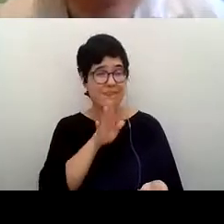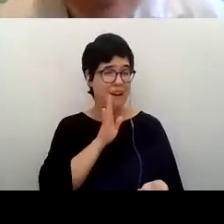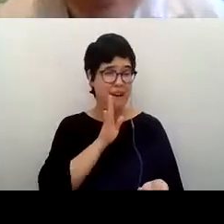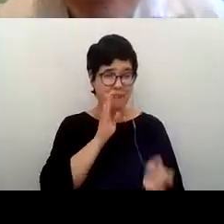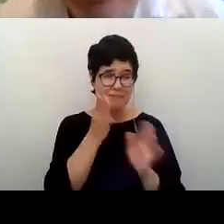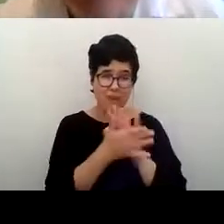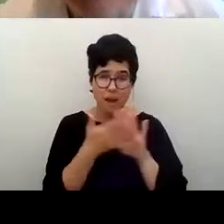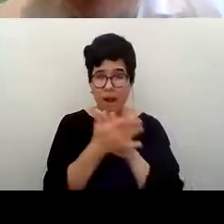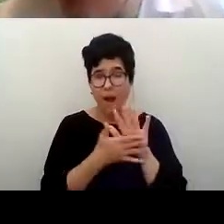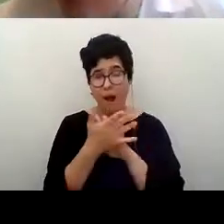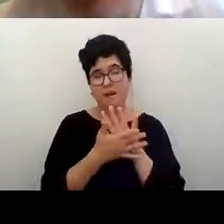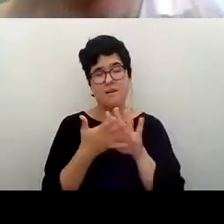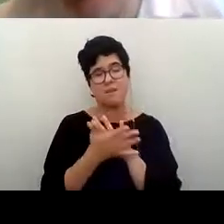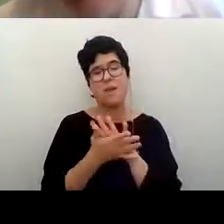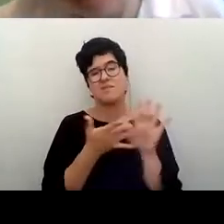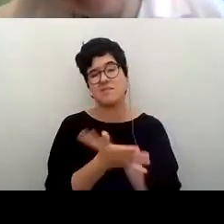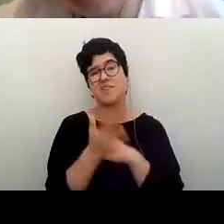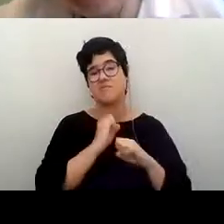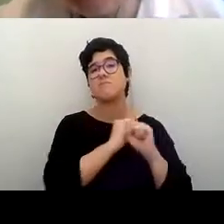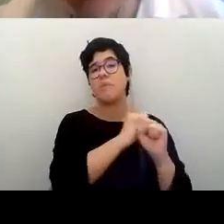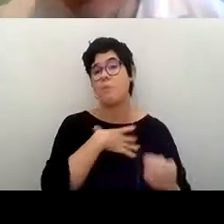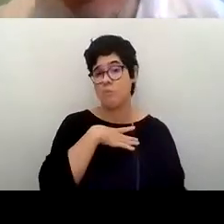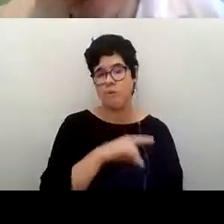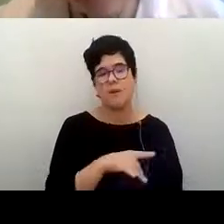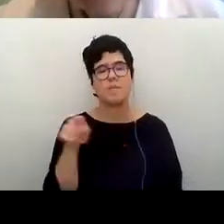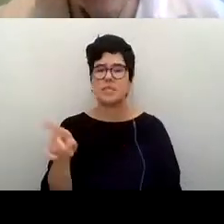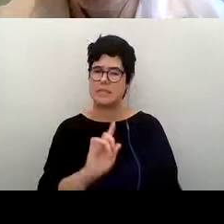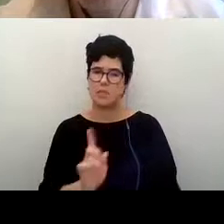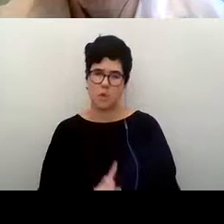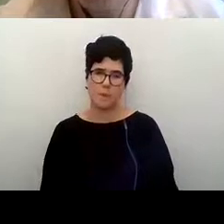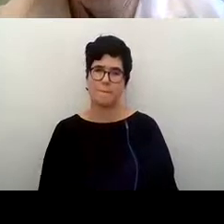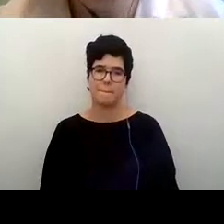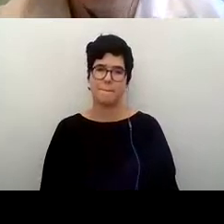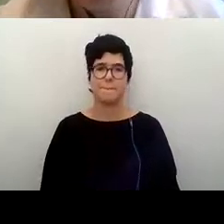utilizamos habitualmente, de los medicamentos de síntesis.